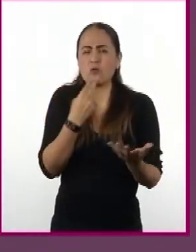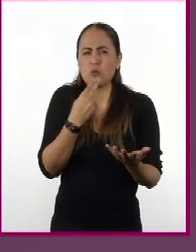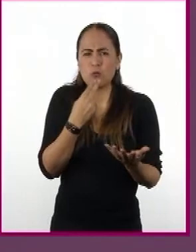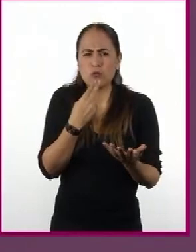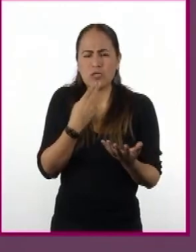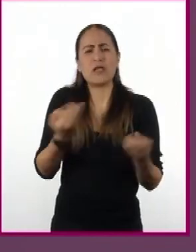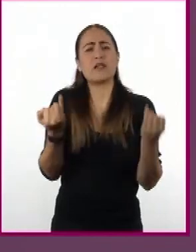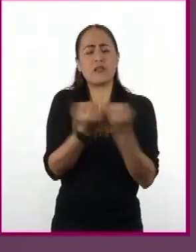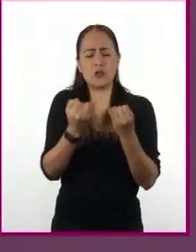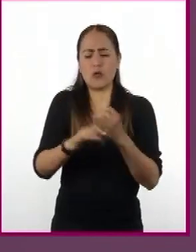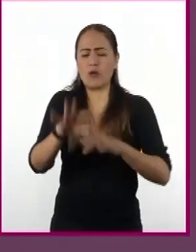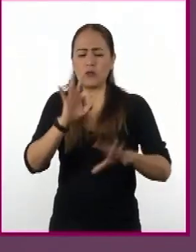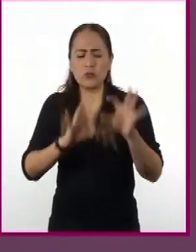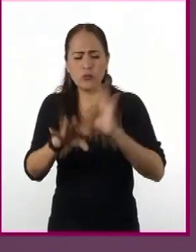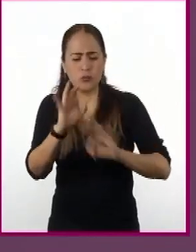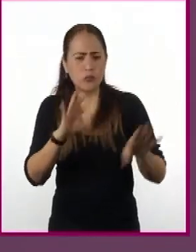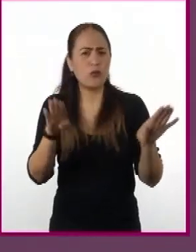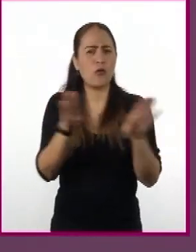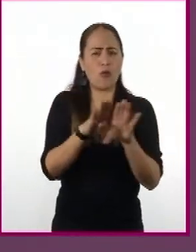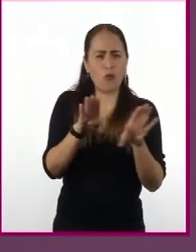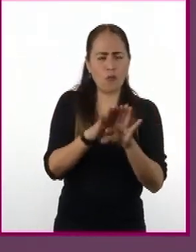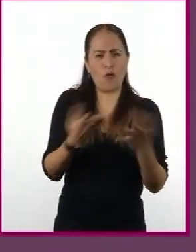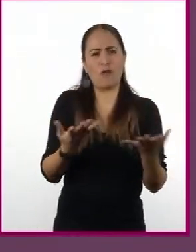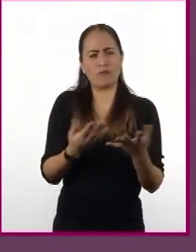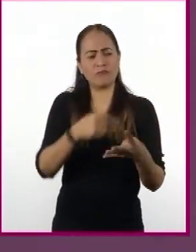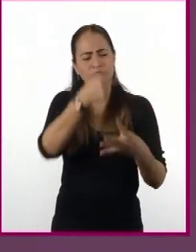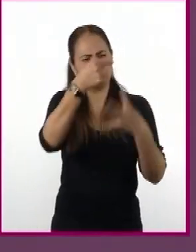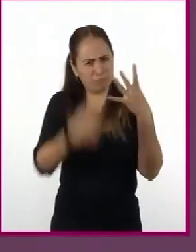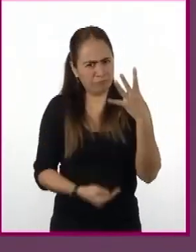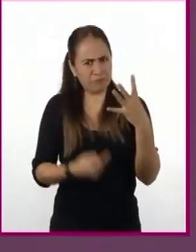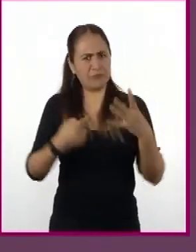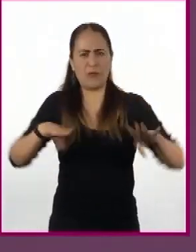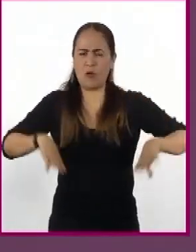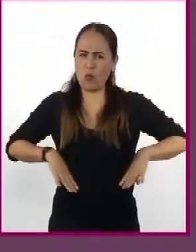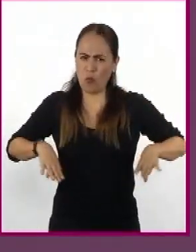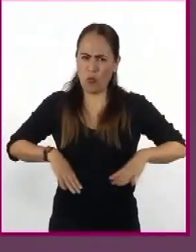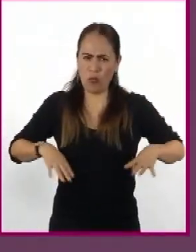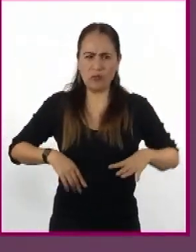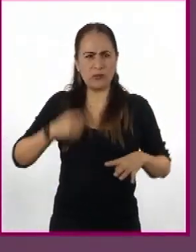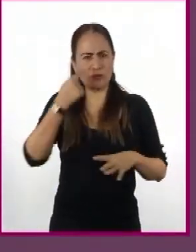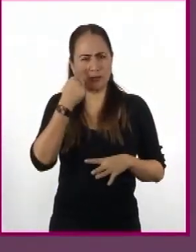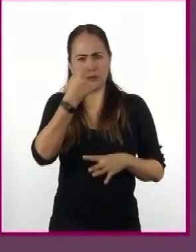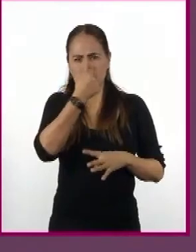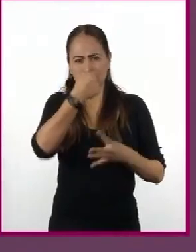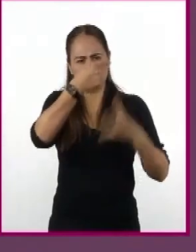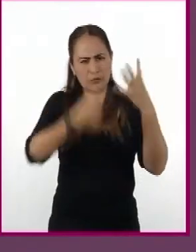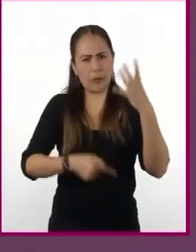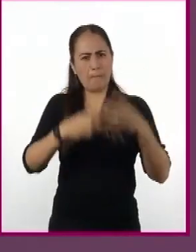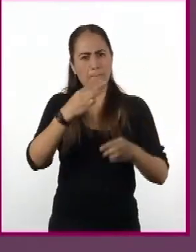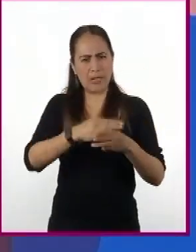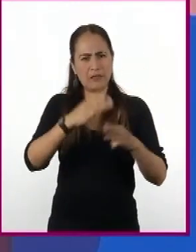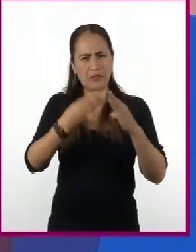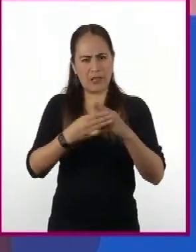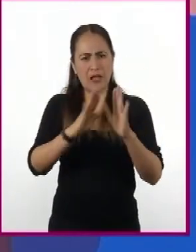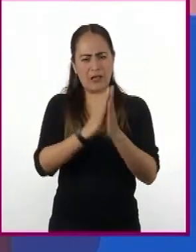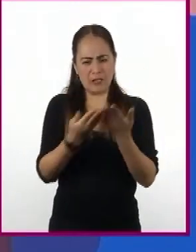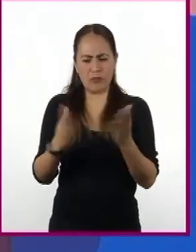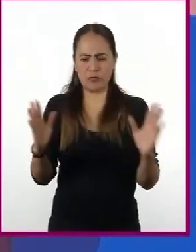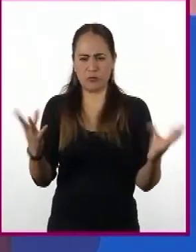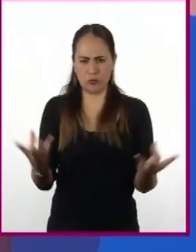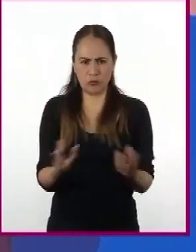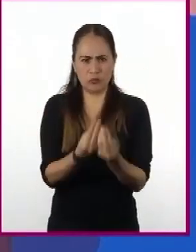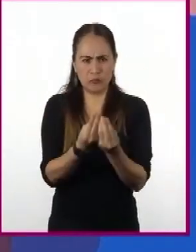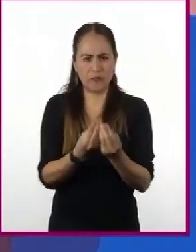determinar la forma de hacer una, es decir, conocimos los criterios para seleccionar el material que debe conformarla.